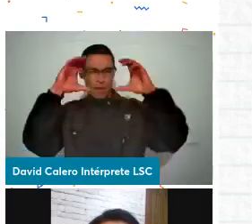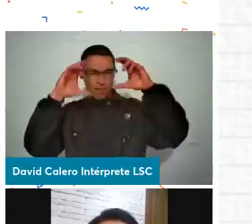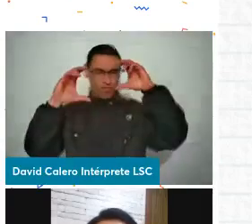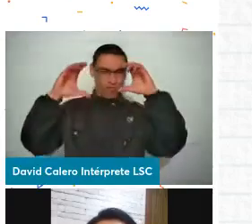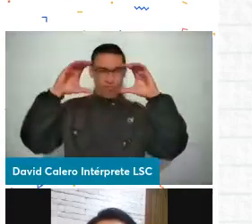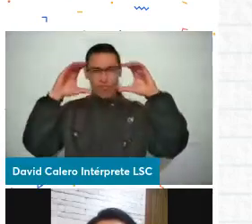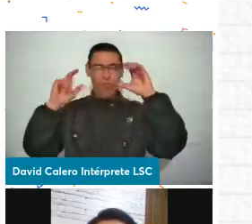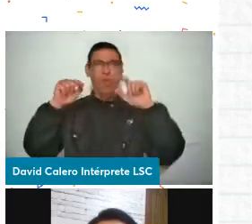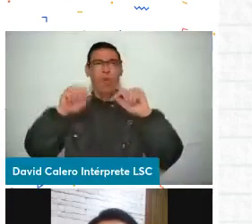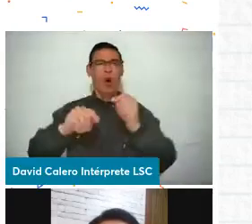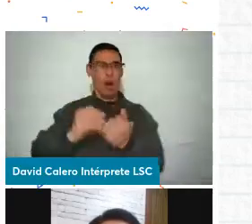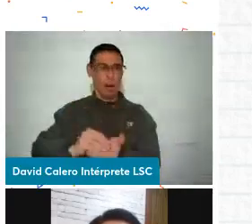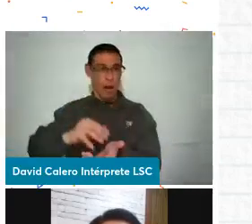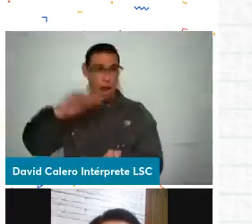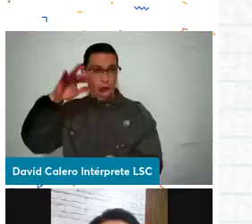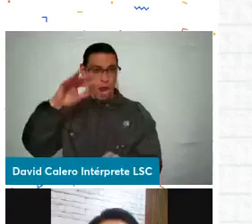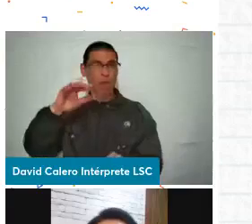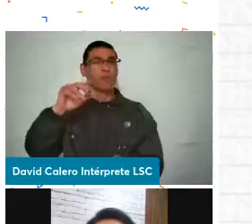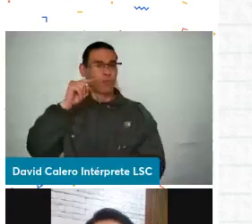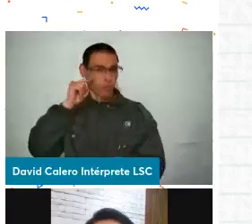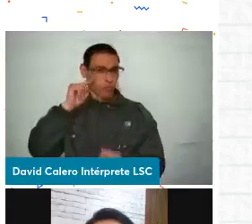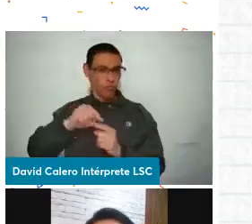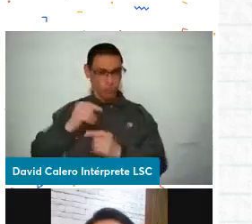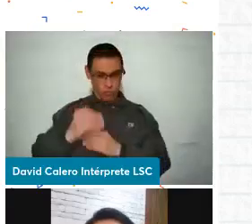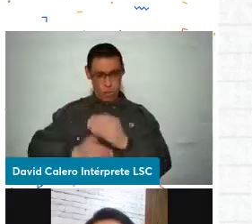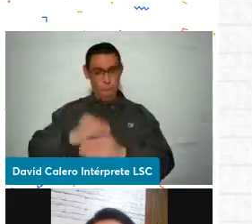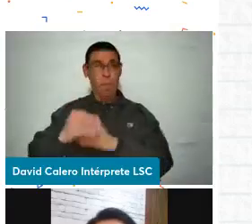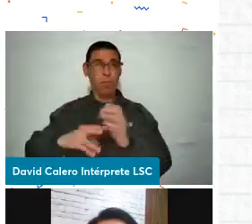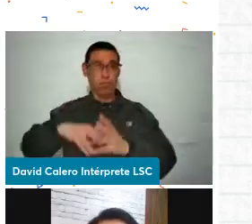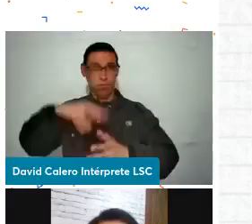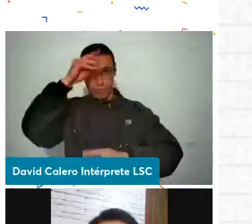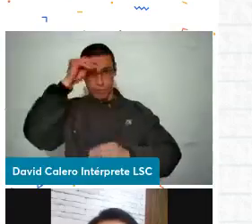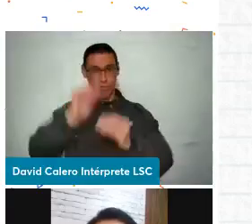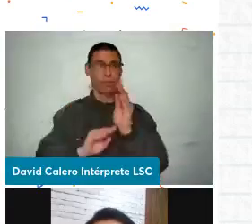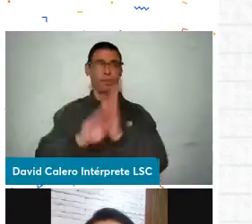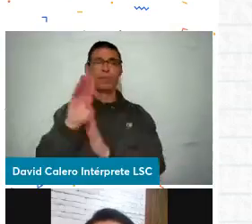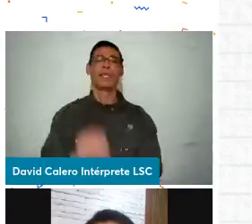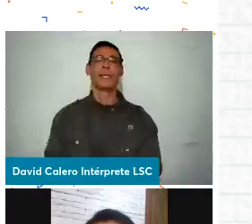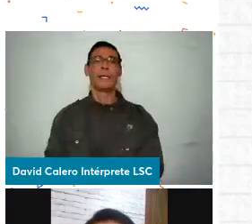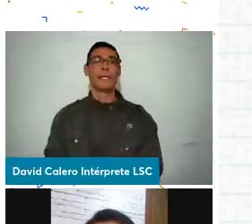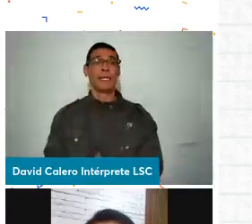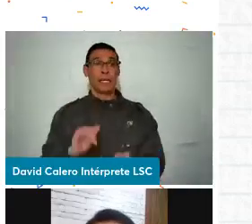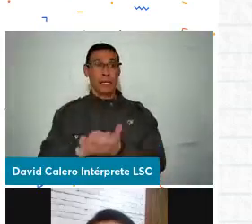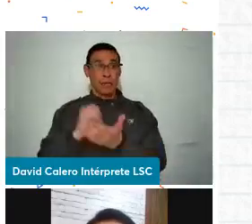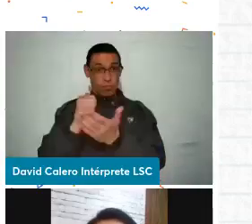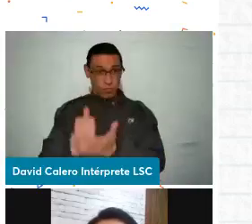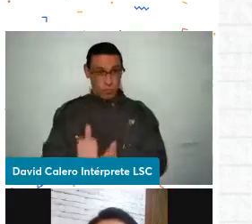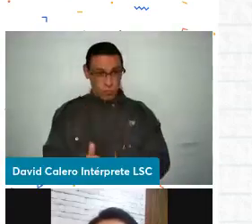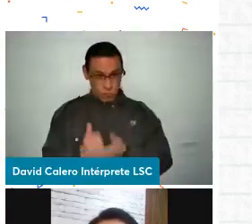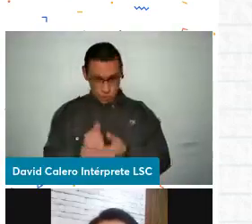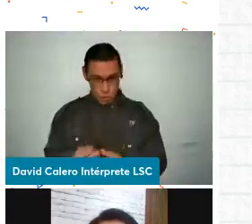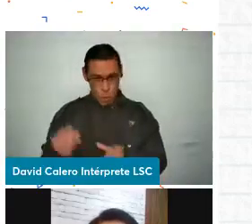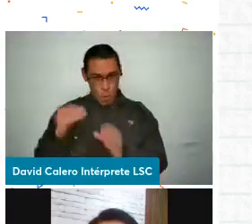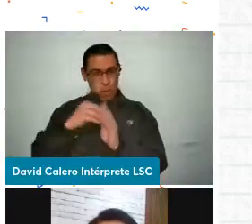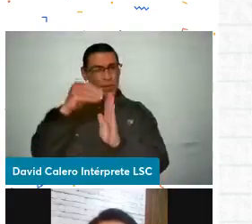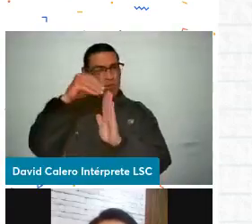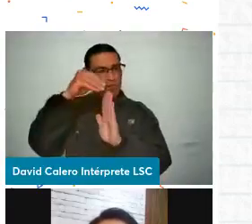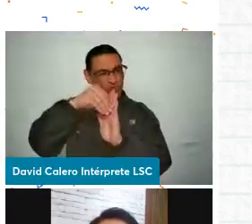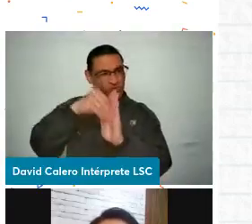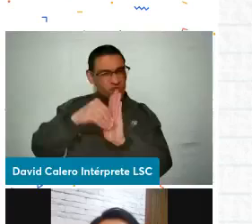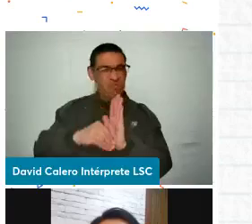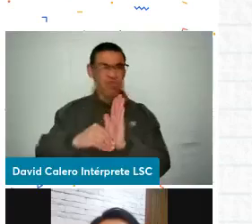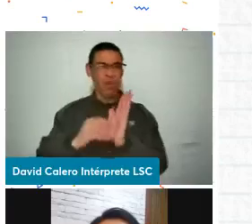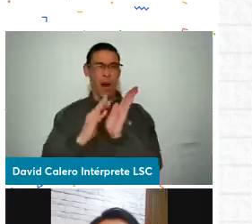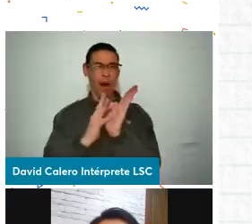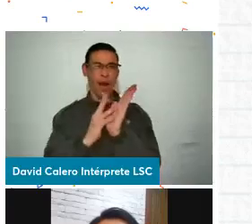aprendizaje. Nos da la facilidad de incorporar elementos táctiles y visuales en la educación